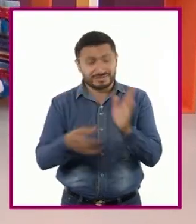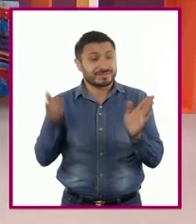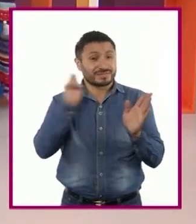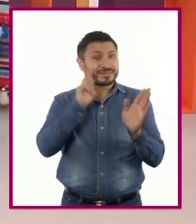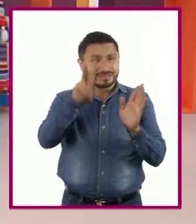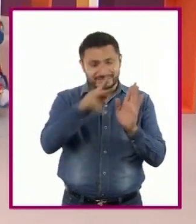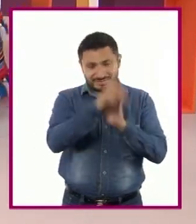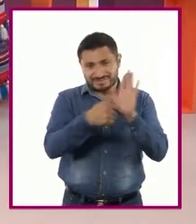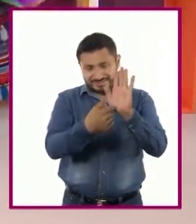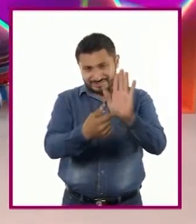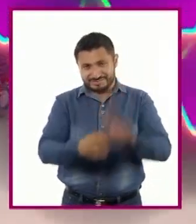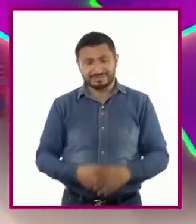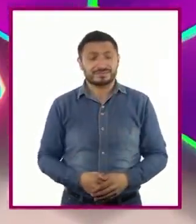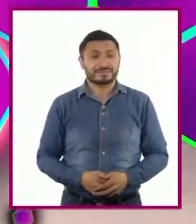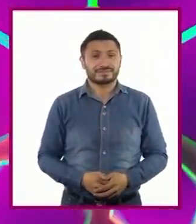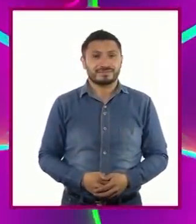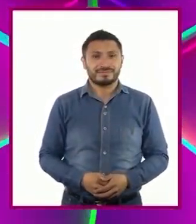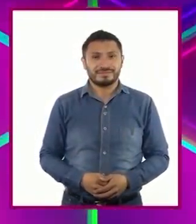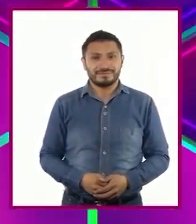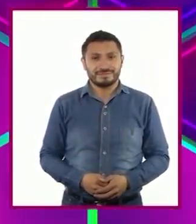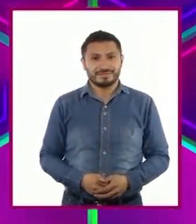Veamos el video.